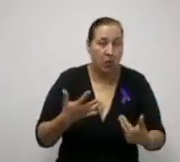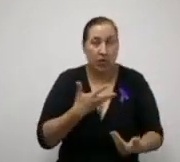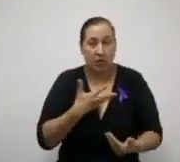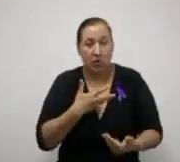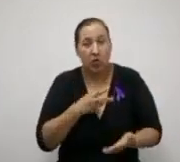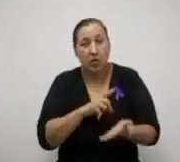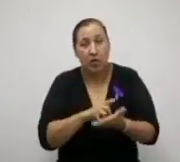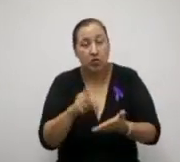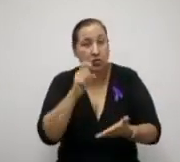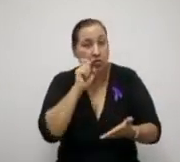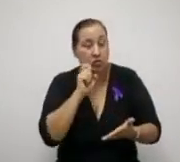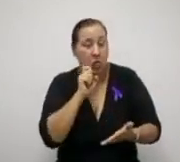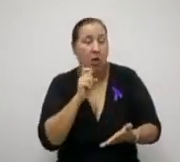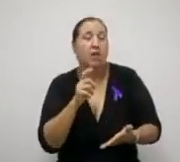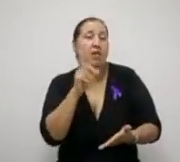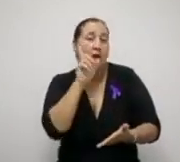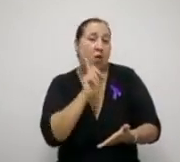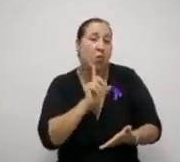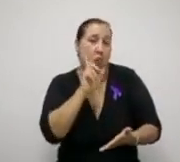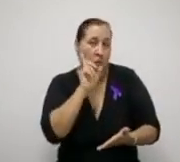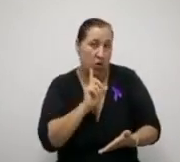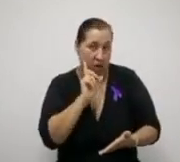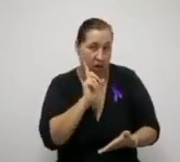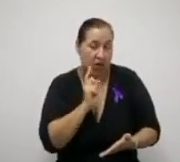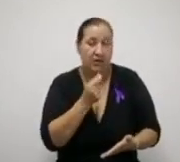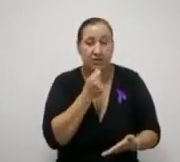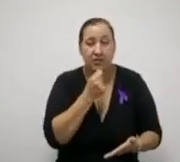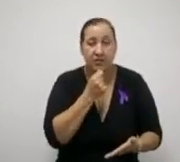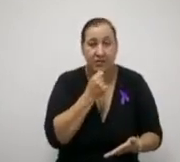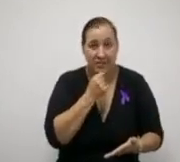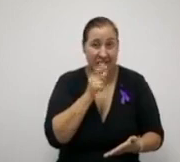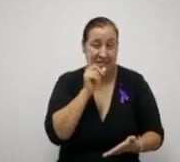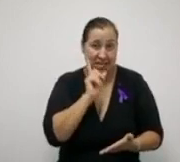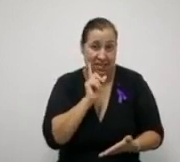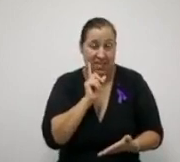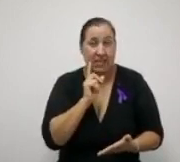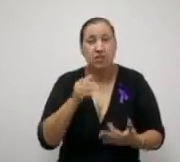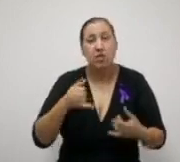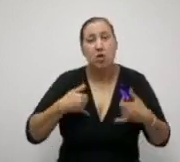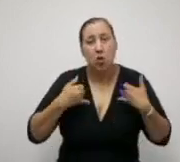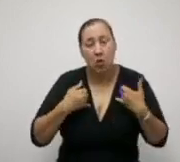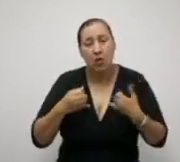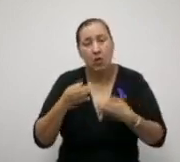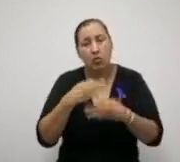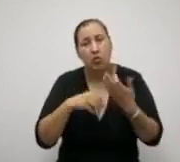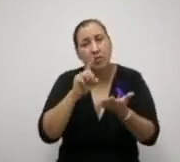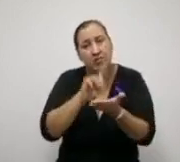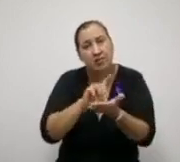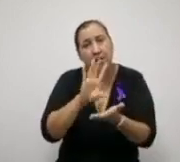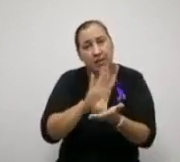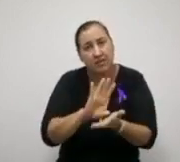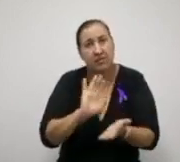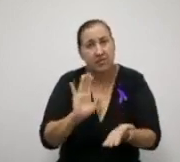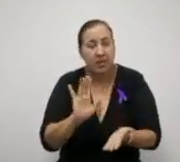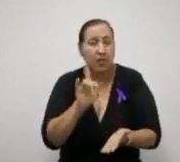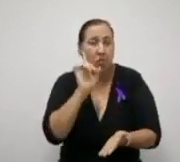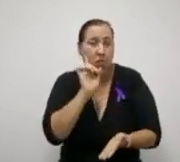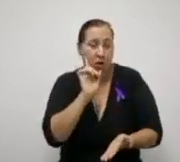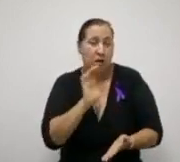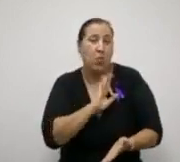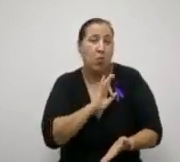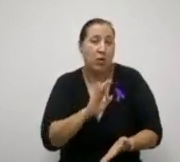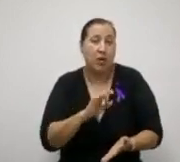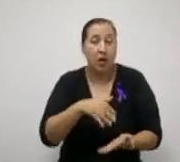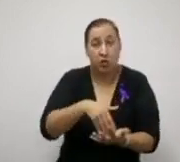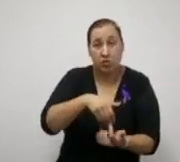derechos sexuales reproductivos de las mujeres, niñas y adolescentes y personas con capacidad de gestar. Derechos reconocidos en la